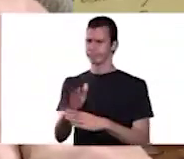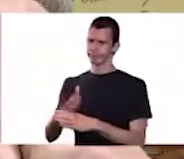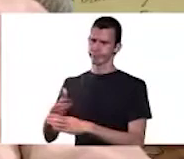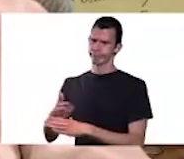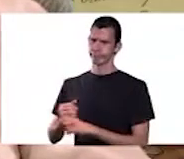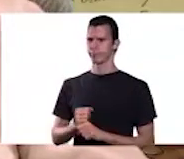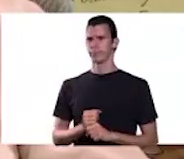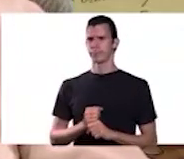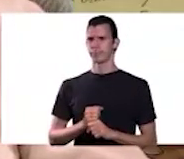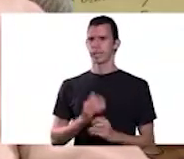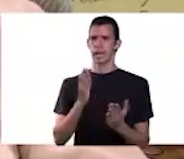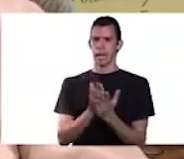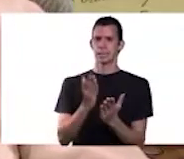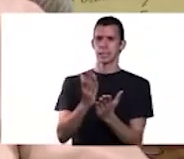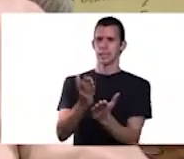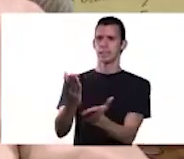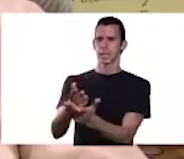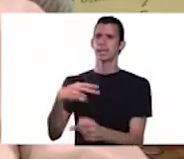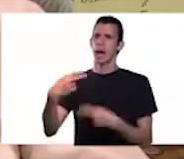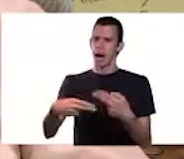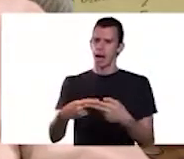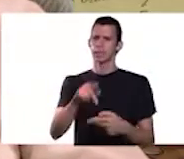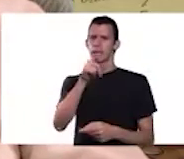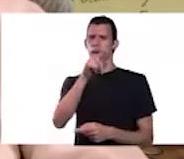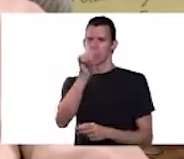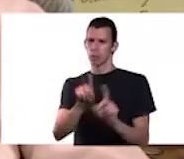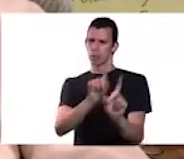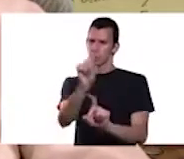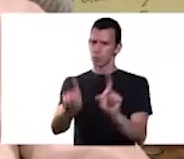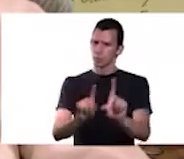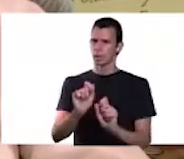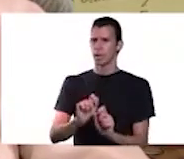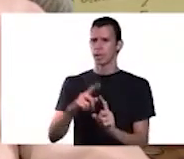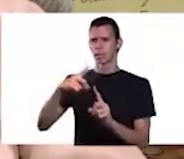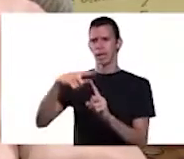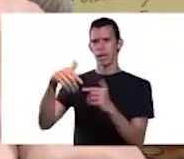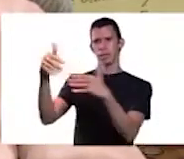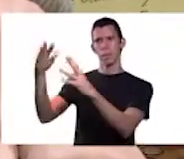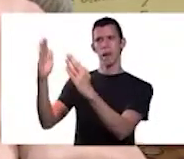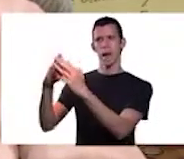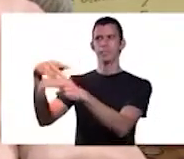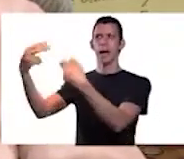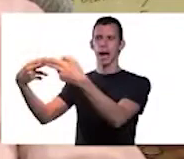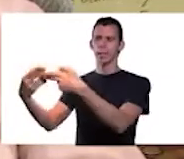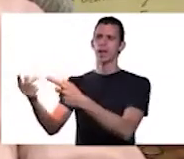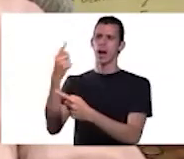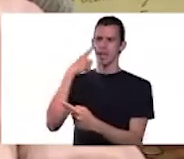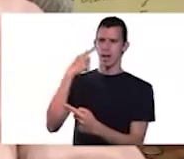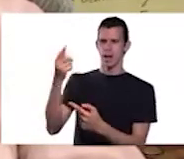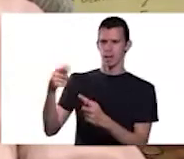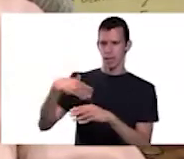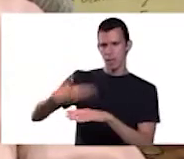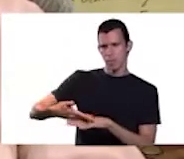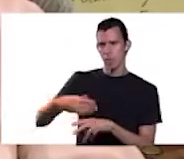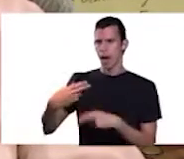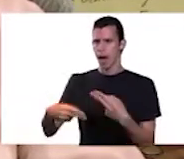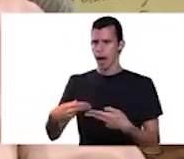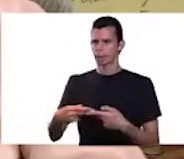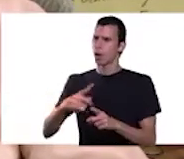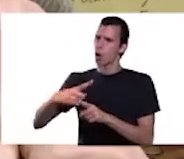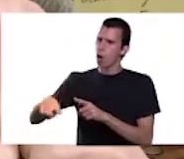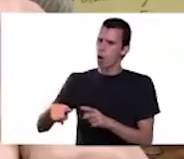pregunta escrita, a través de exposición de tarea, de presentación, a través de la realización de trabajos